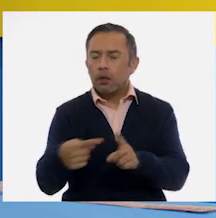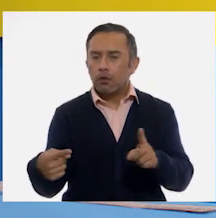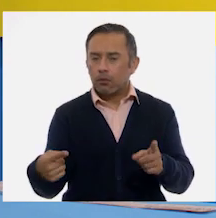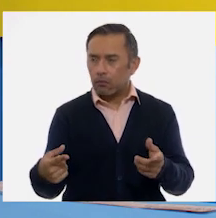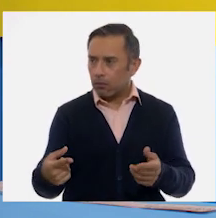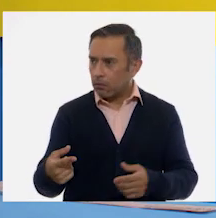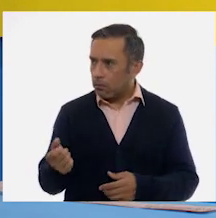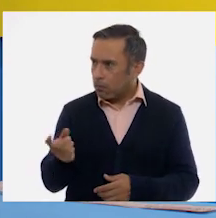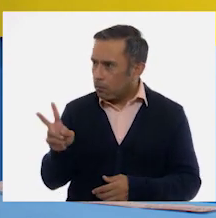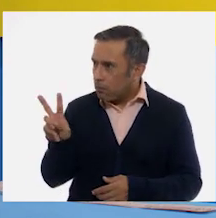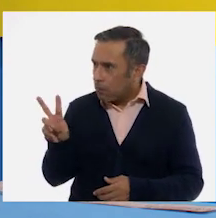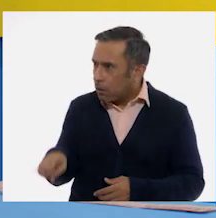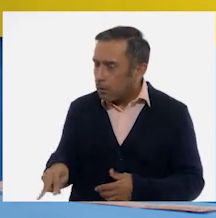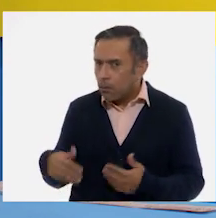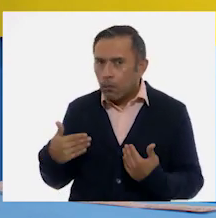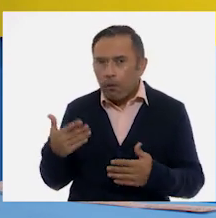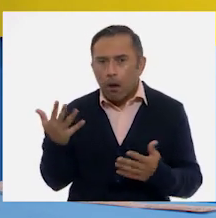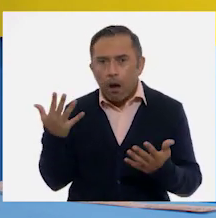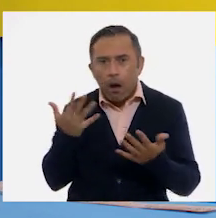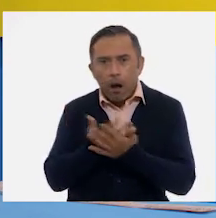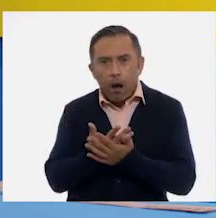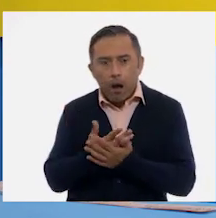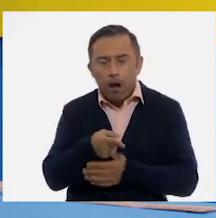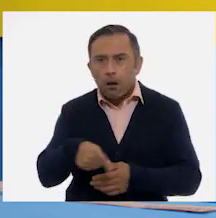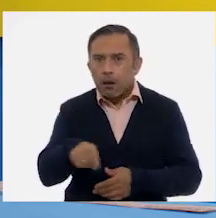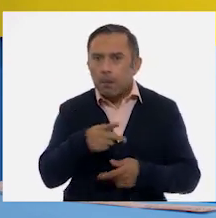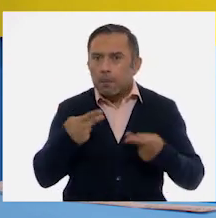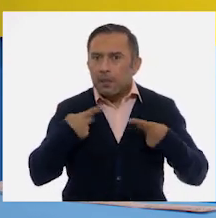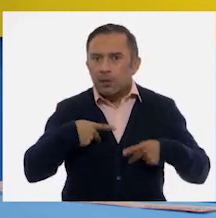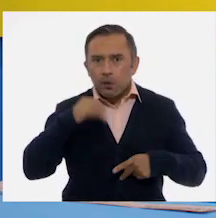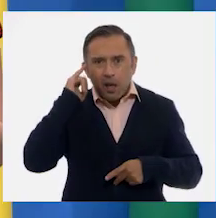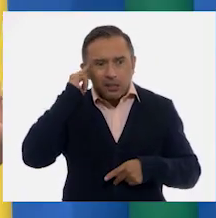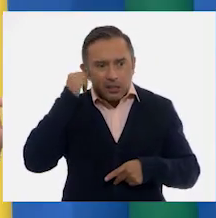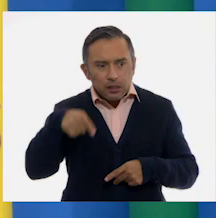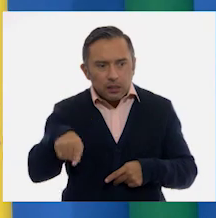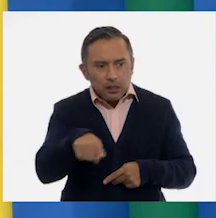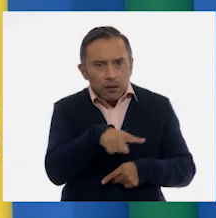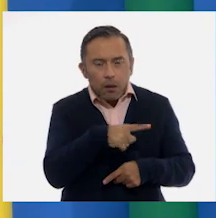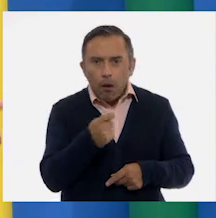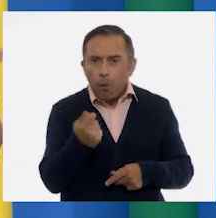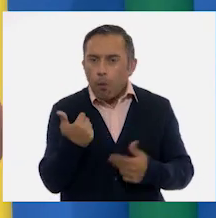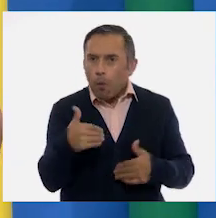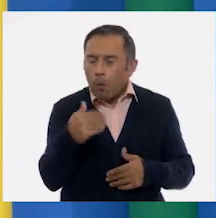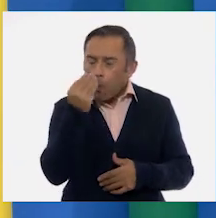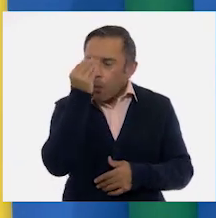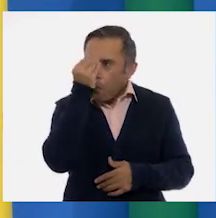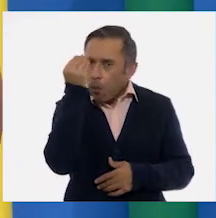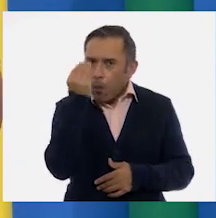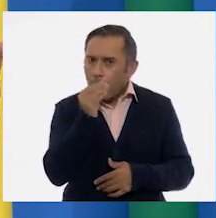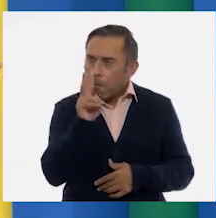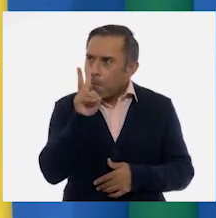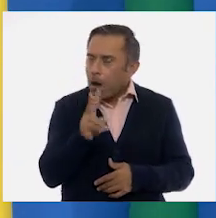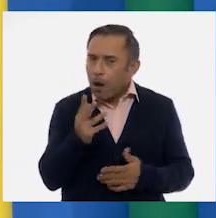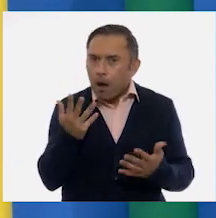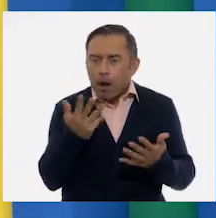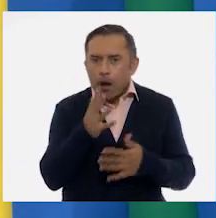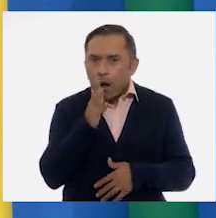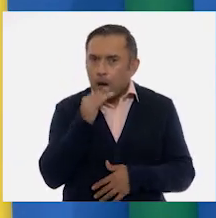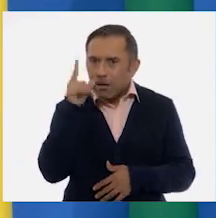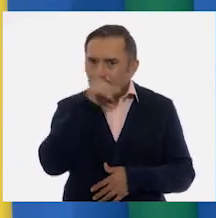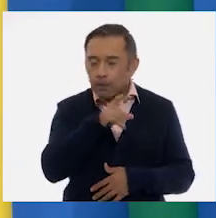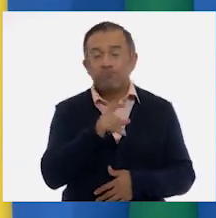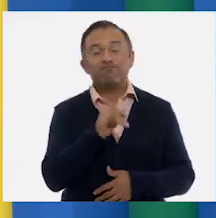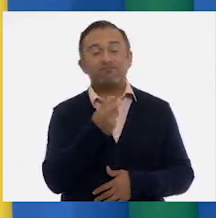sea que fue una verdadera tragedia para los indígenas que vivían en esas tierras. Sin duda lo fue. Uf. Entre las guerras y